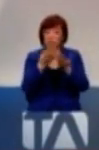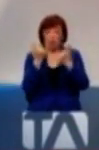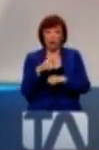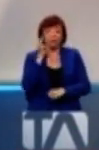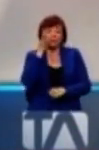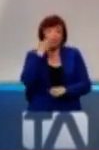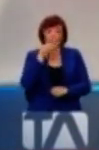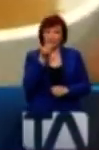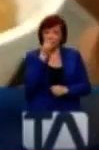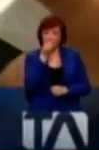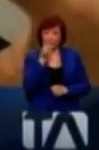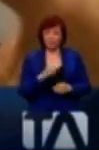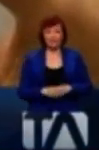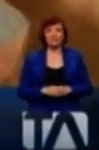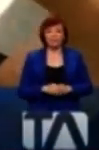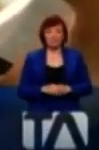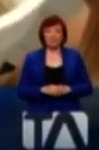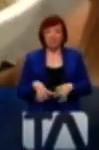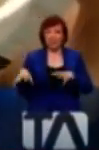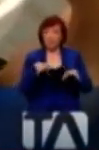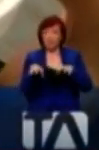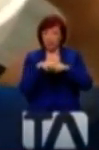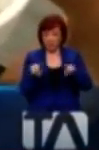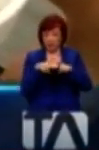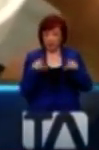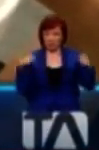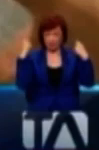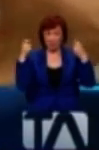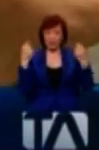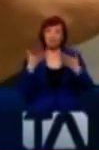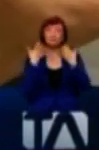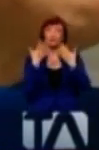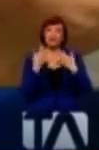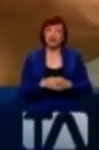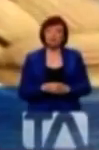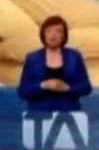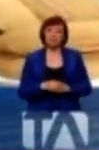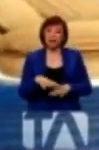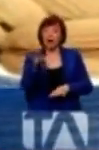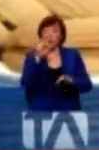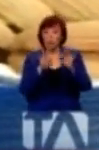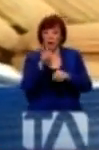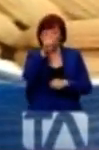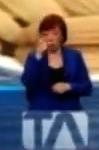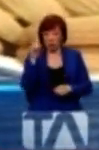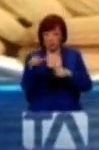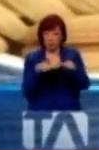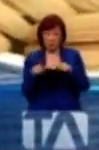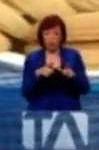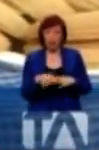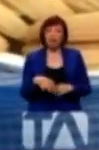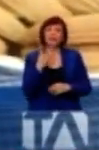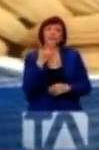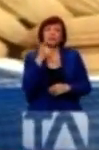exquisita en el cronograma de actividades por las fiestas guayaquileñas. En ella usted podrá encontrar a las 40 mejores huecas de la urbe